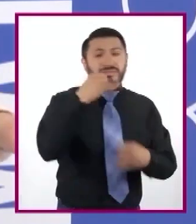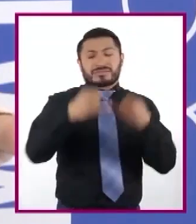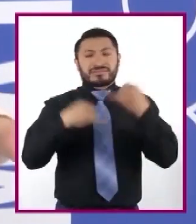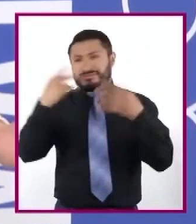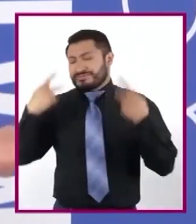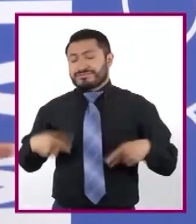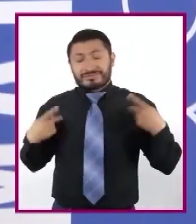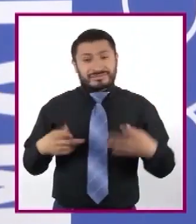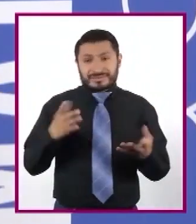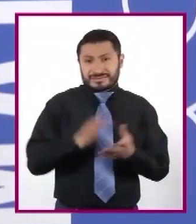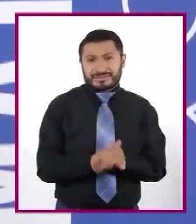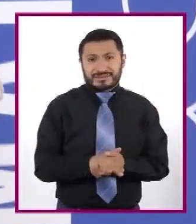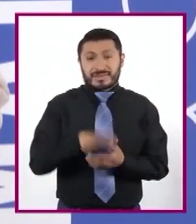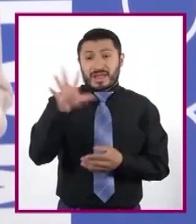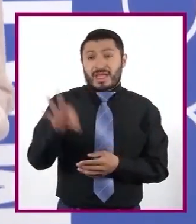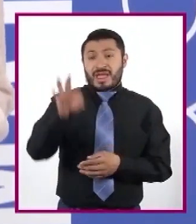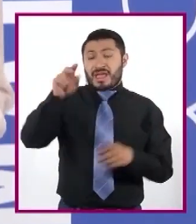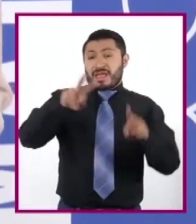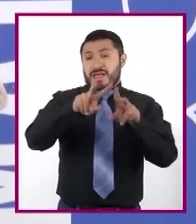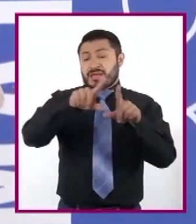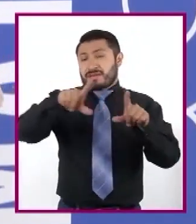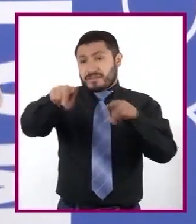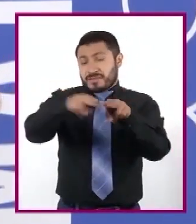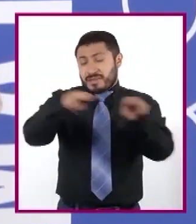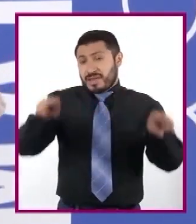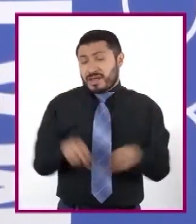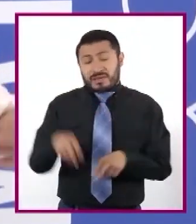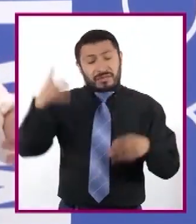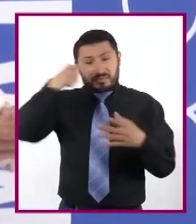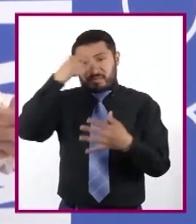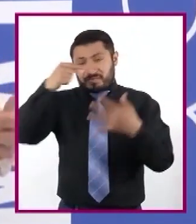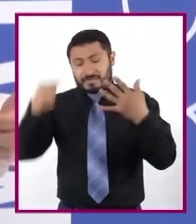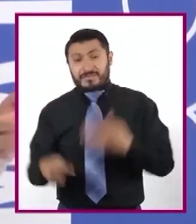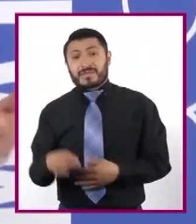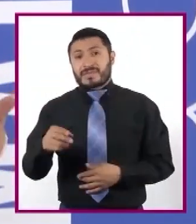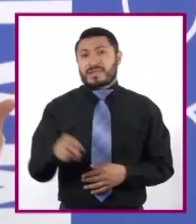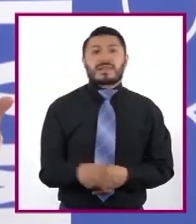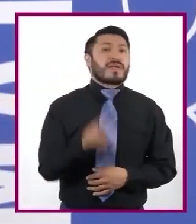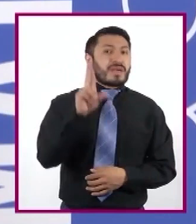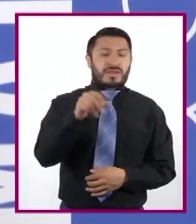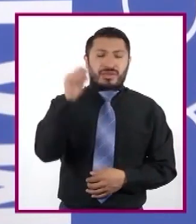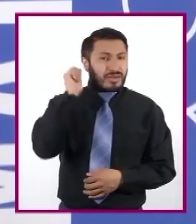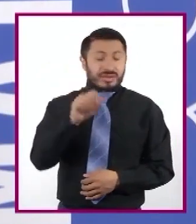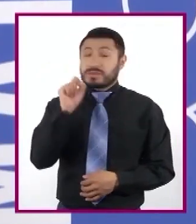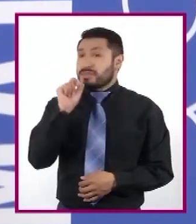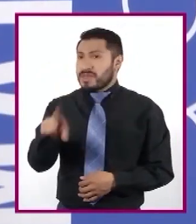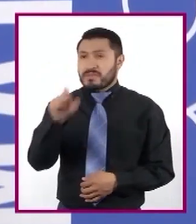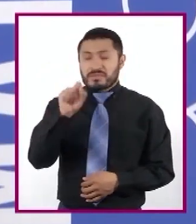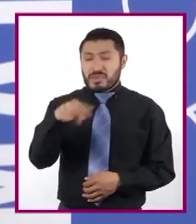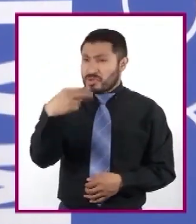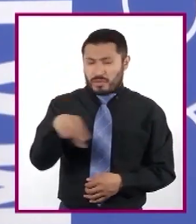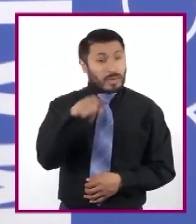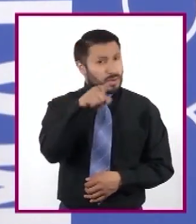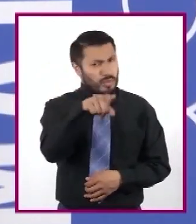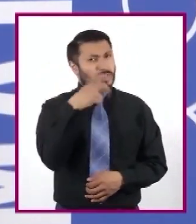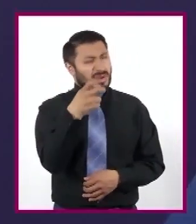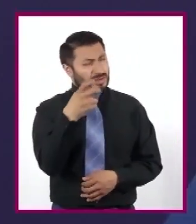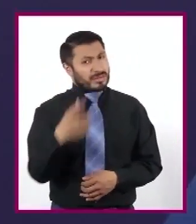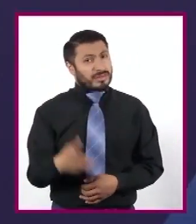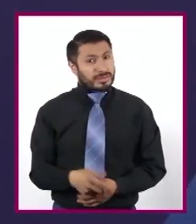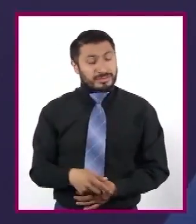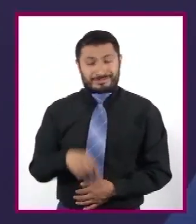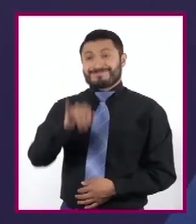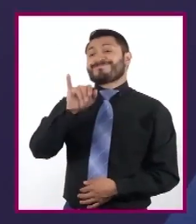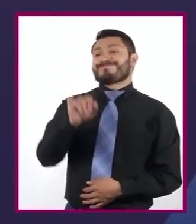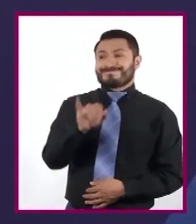así. Varias palabras en lugar de decir todas las veces su nombre. ¿A eso se refiere?